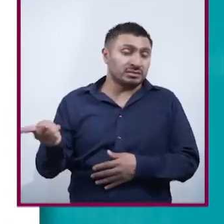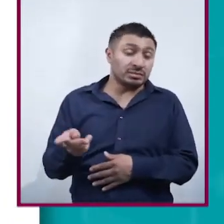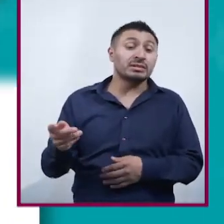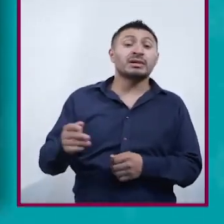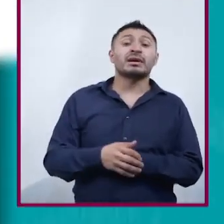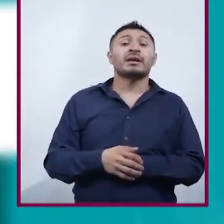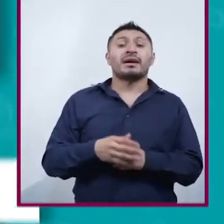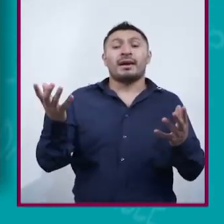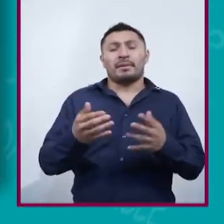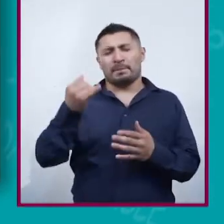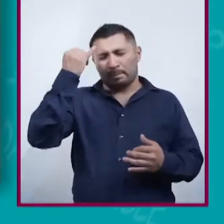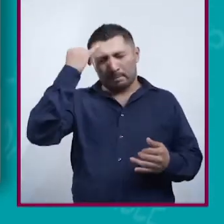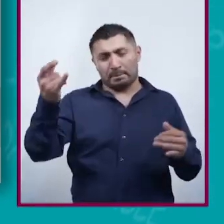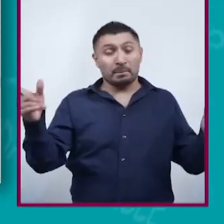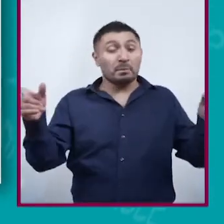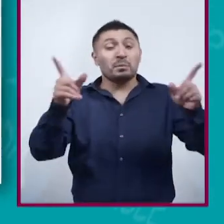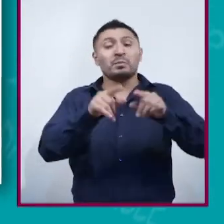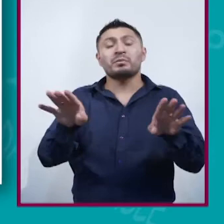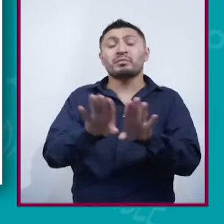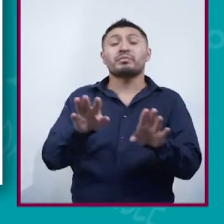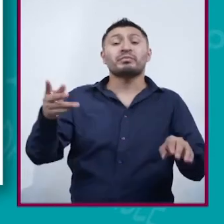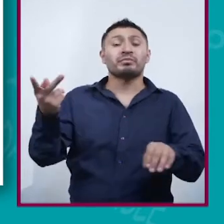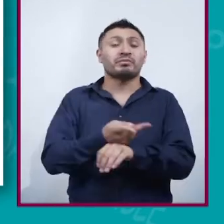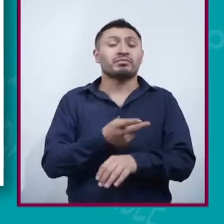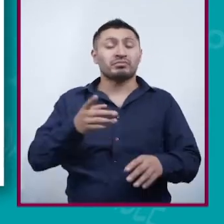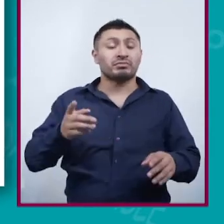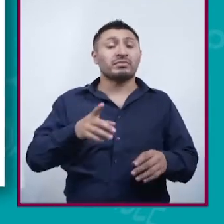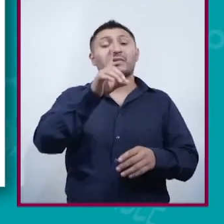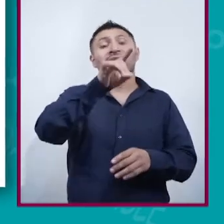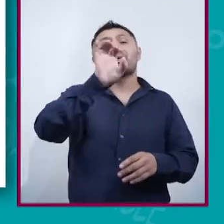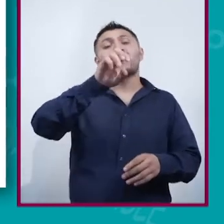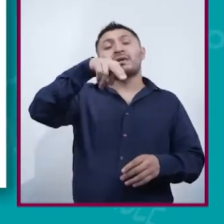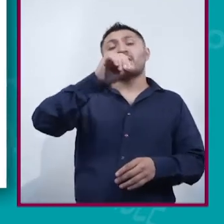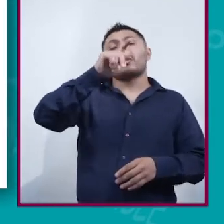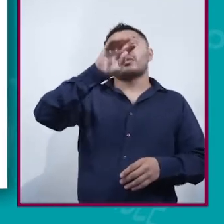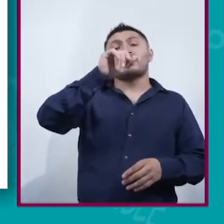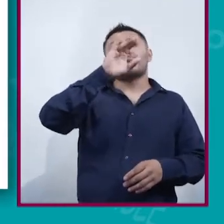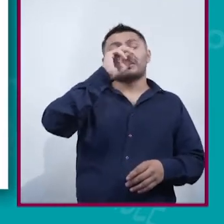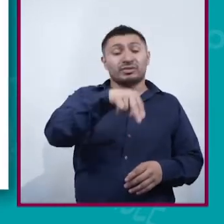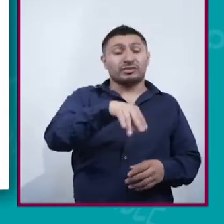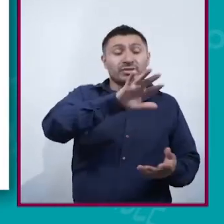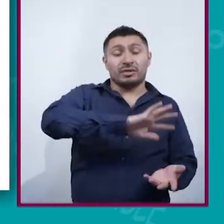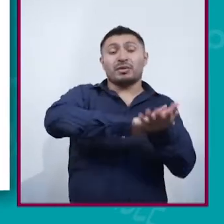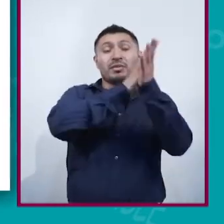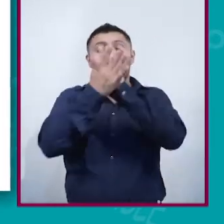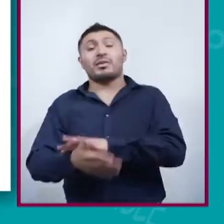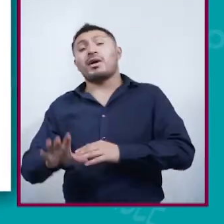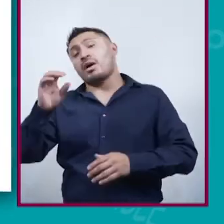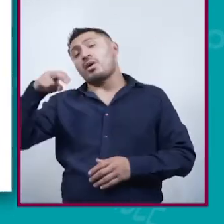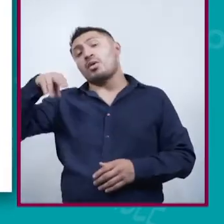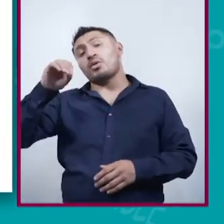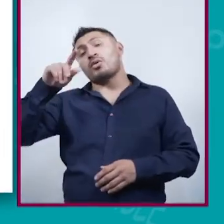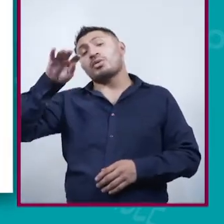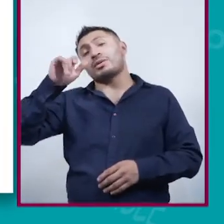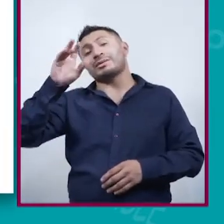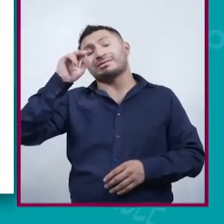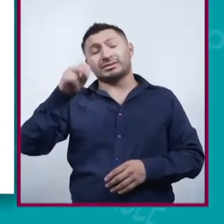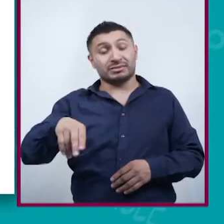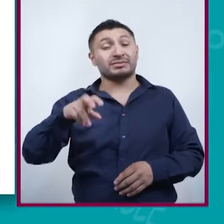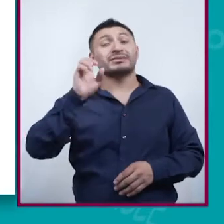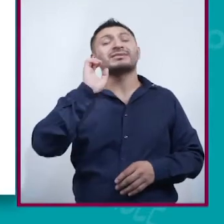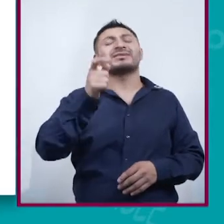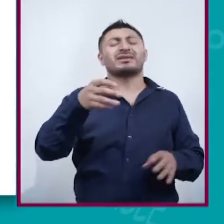de pulque. Al hacer esta deducción, hemos pasado del reino de la denotación al de la connotación, es decir, a